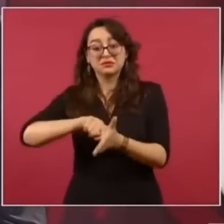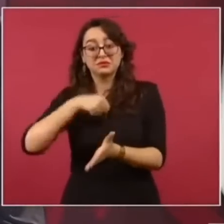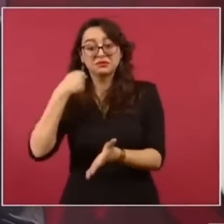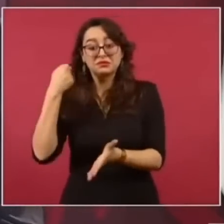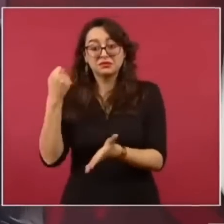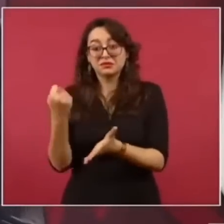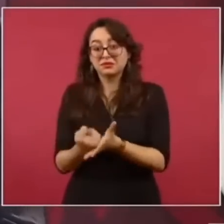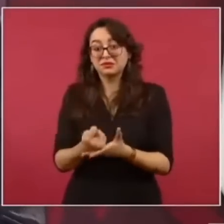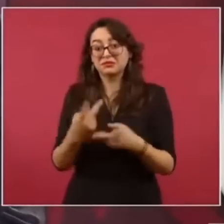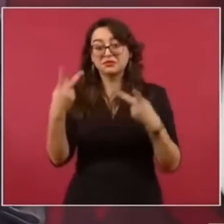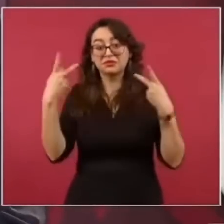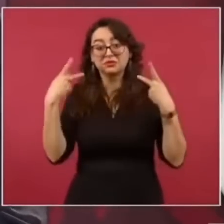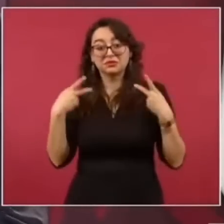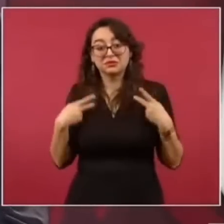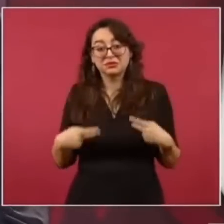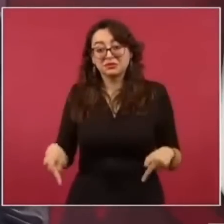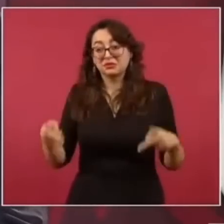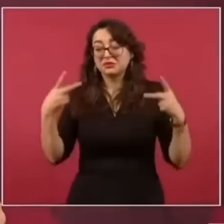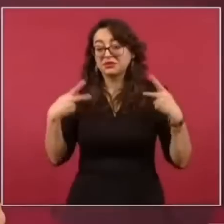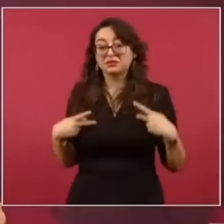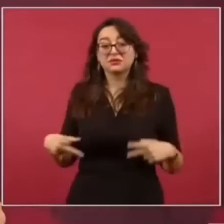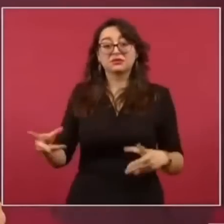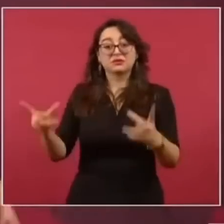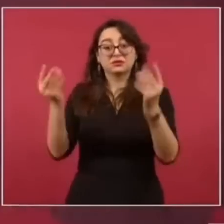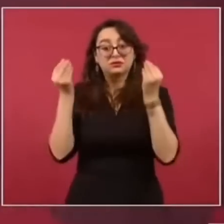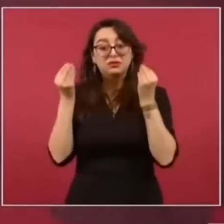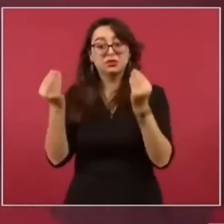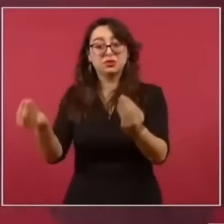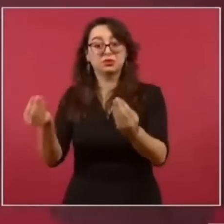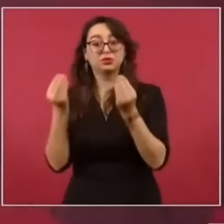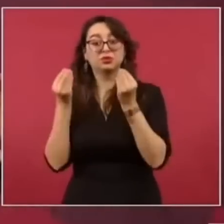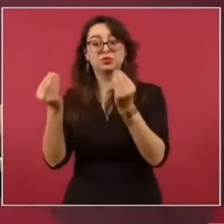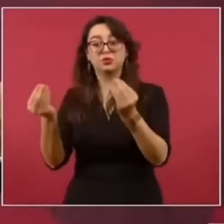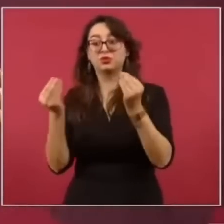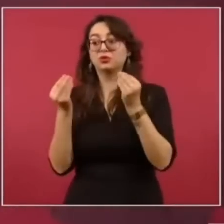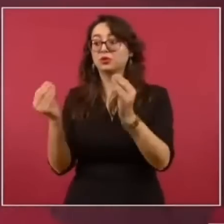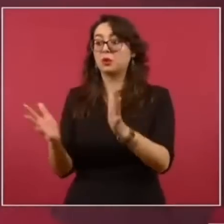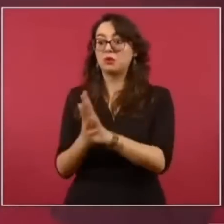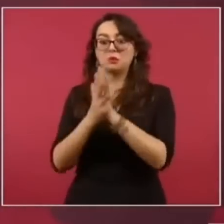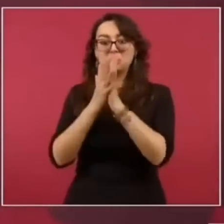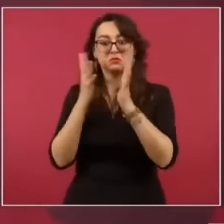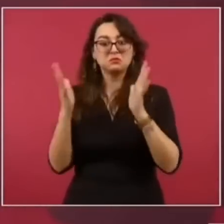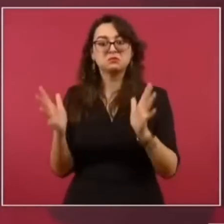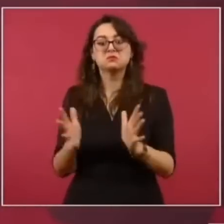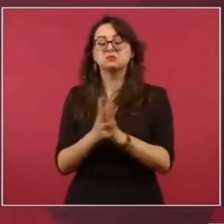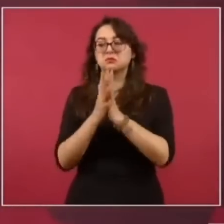de los 6 estados, en un ambiente